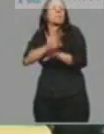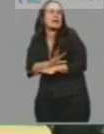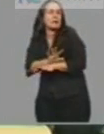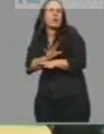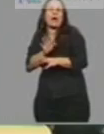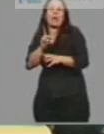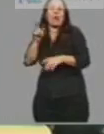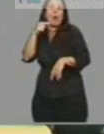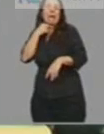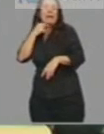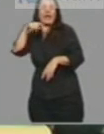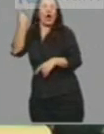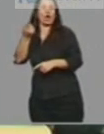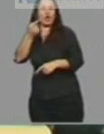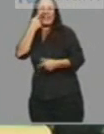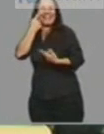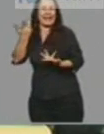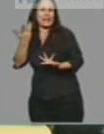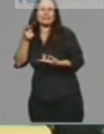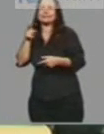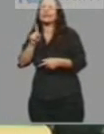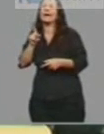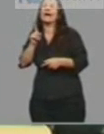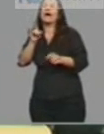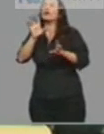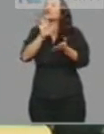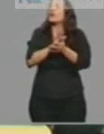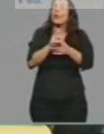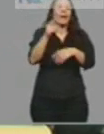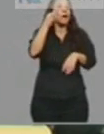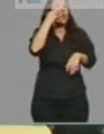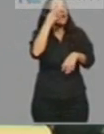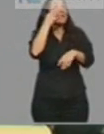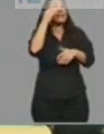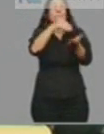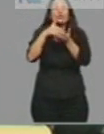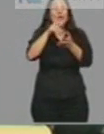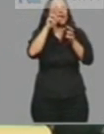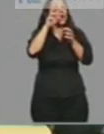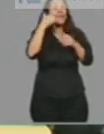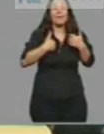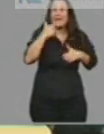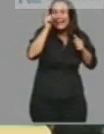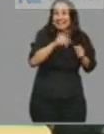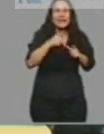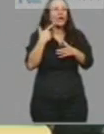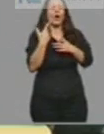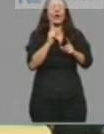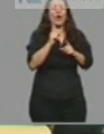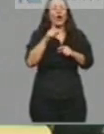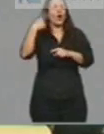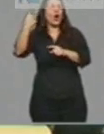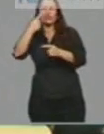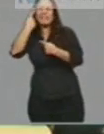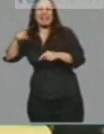otros intereses que no sean la de representar los intereses de los 40 millones de argentinos para que las cosas que tanto nos han costado